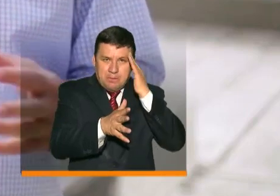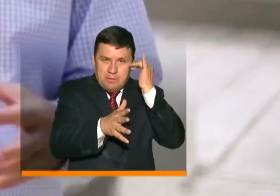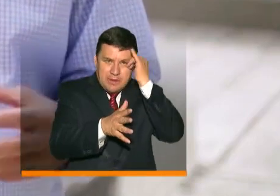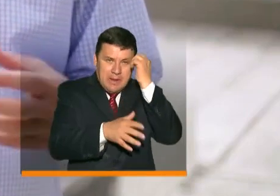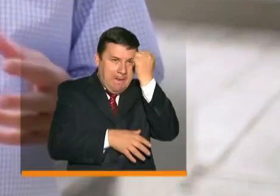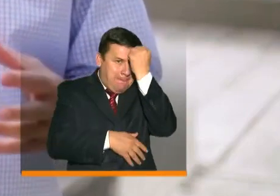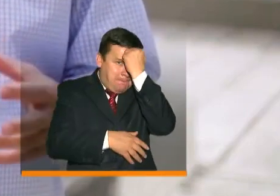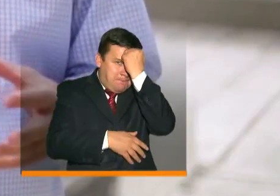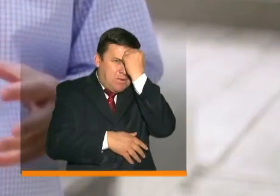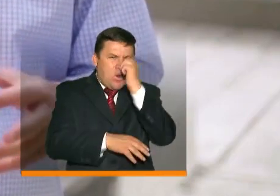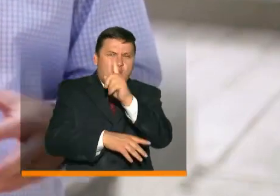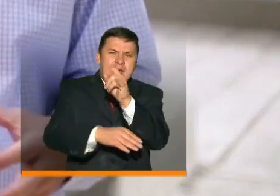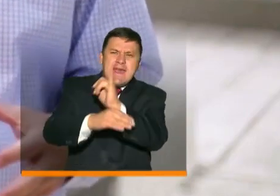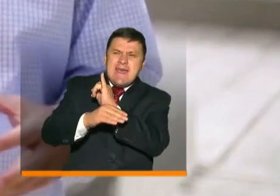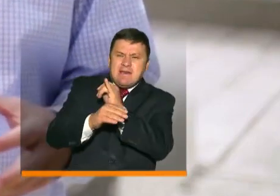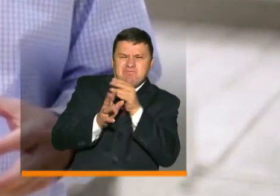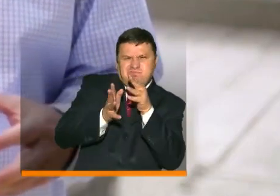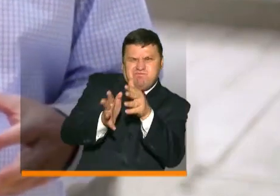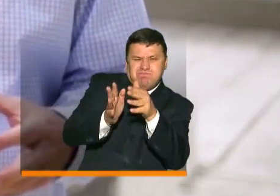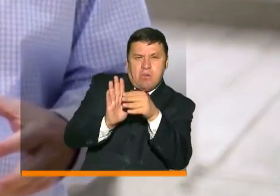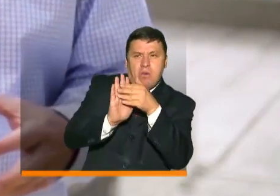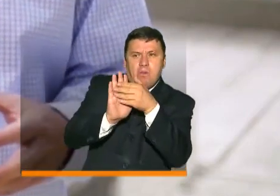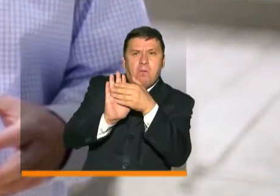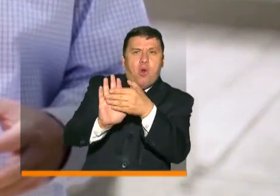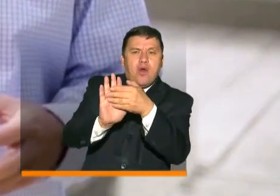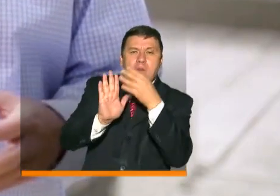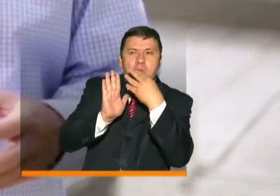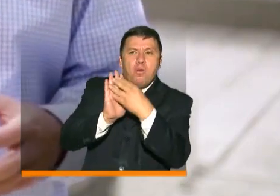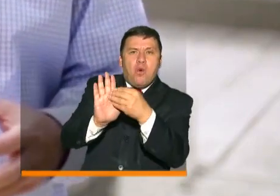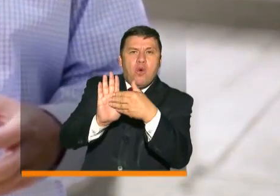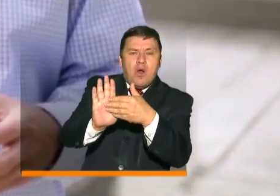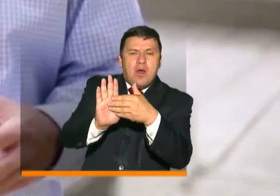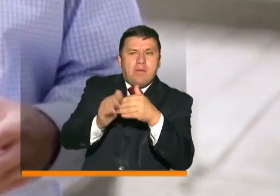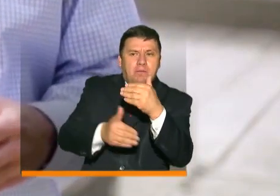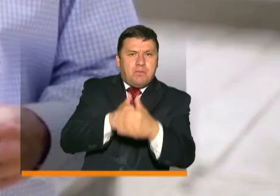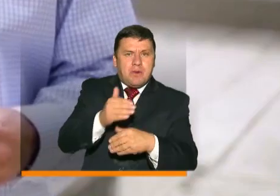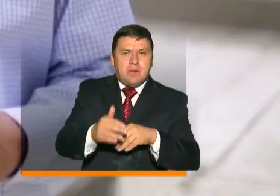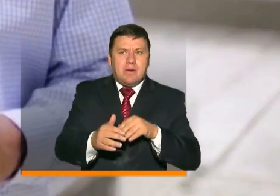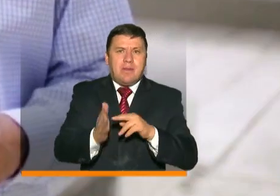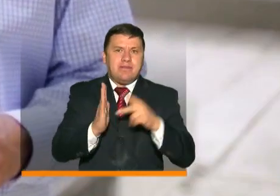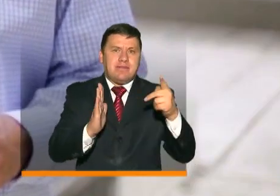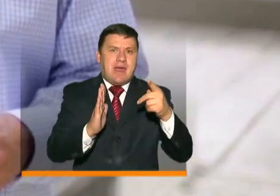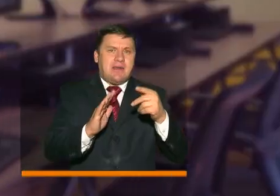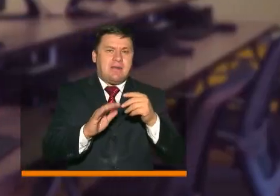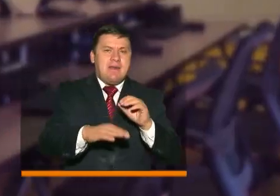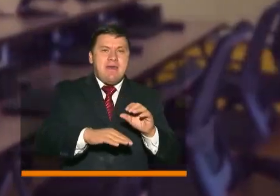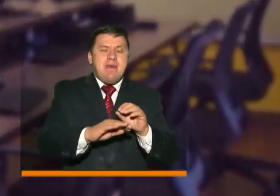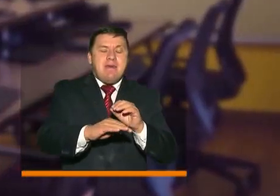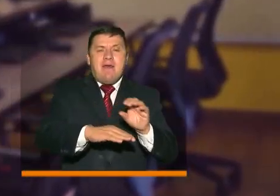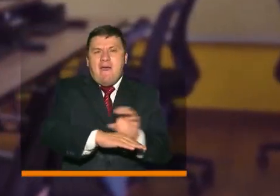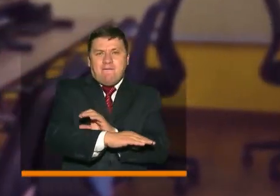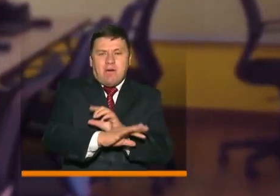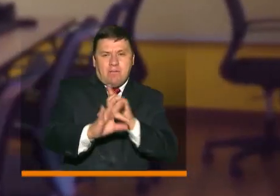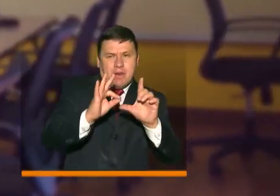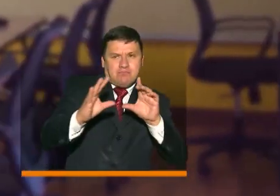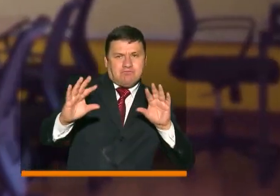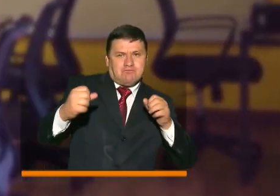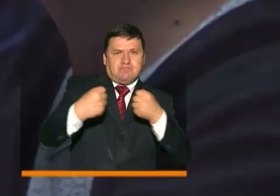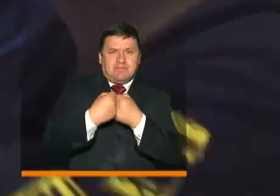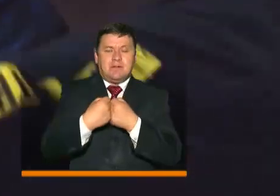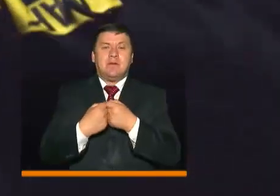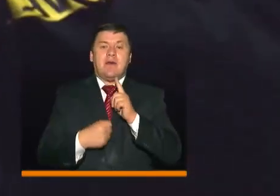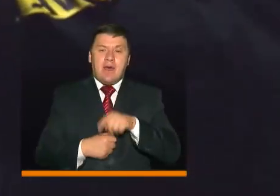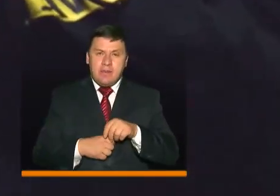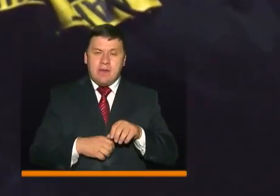los docentes de otras instituciones en modelos y procesos pedagógicos asistidos con tecnologías de información. Y el segundo es la parte